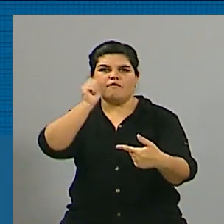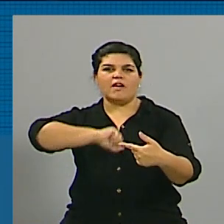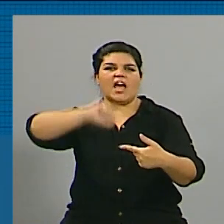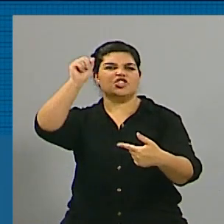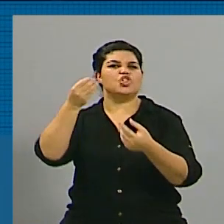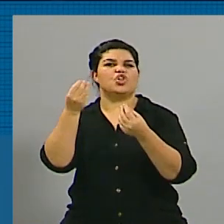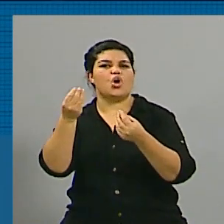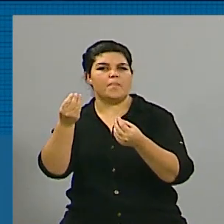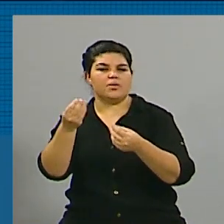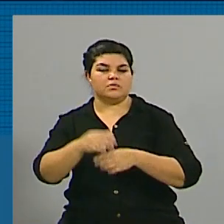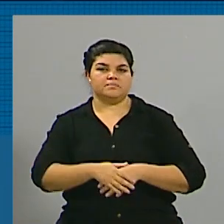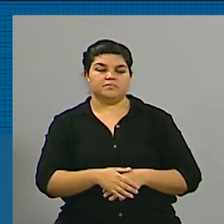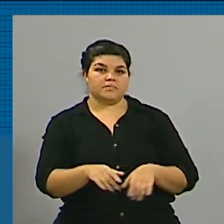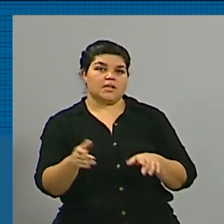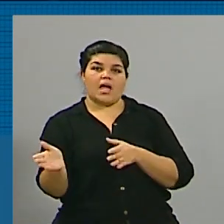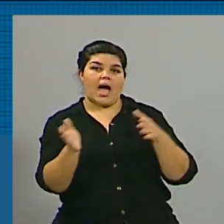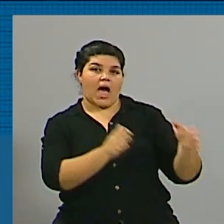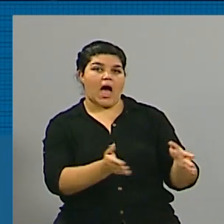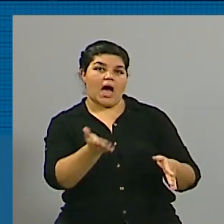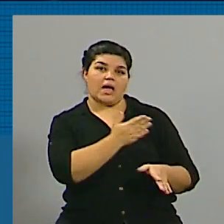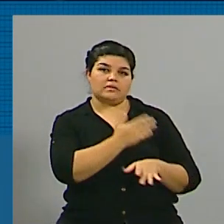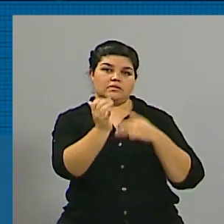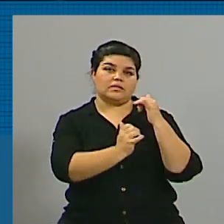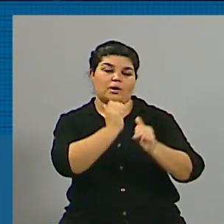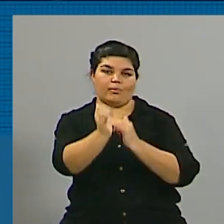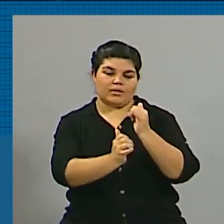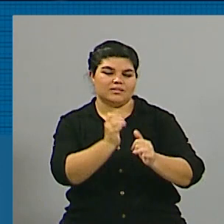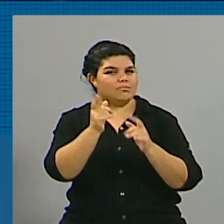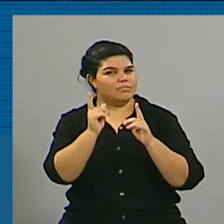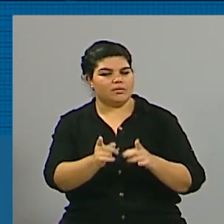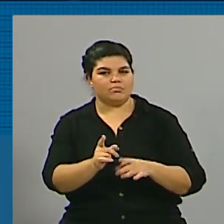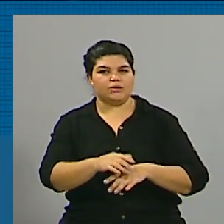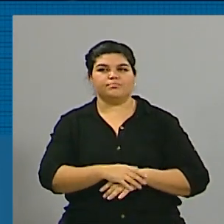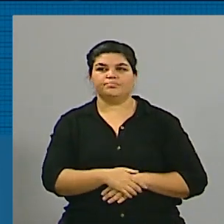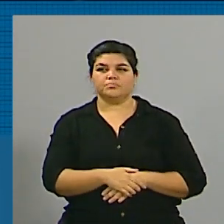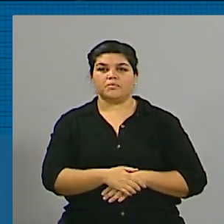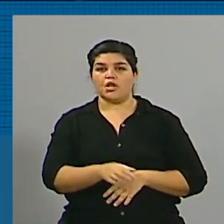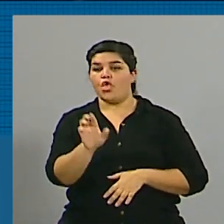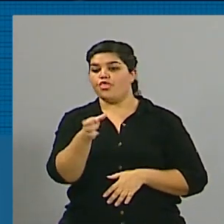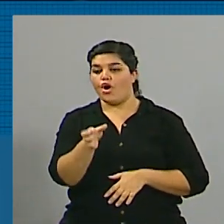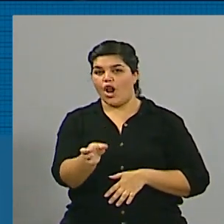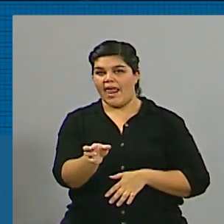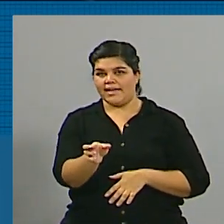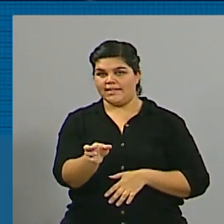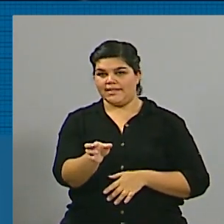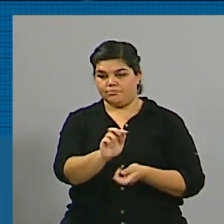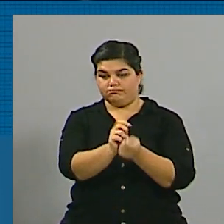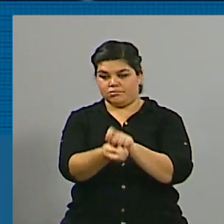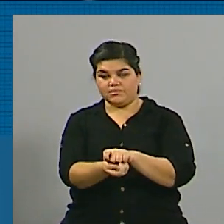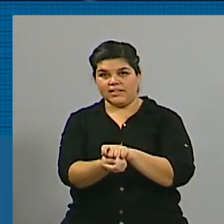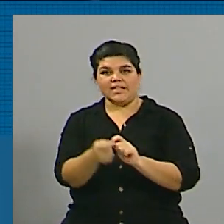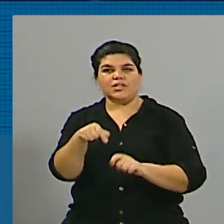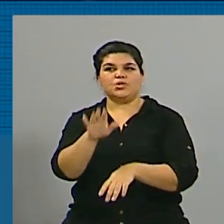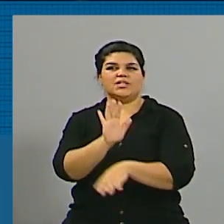eso comentaba en el bloque anterior. Nosotros pensamos que de ninguna manera dolarizar la economía garantiza que la inflación se